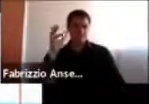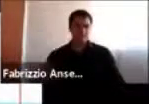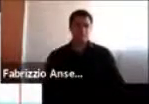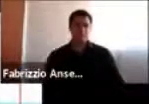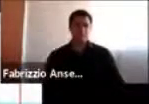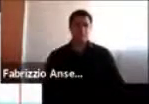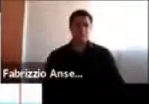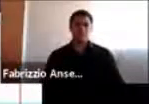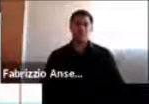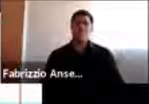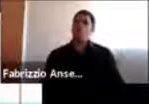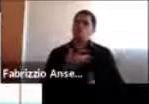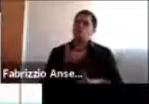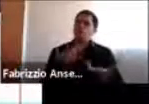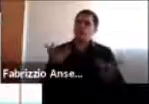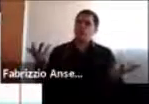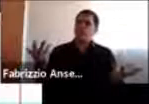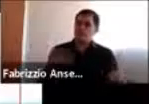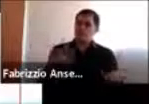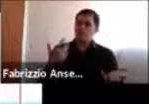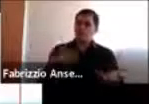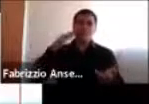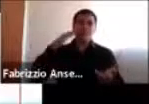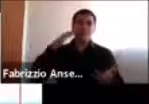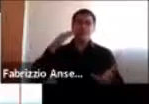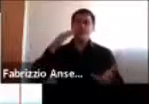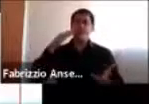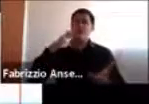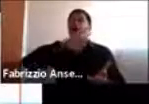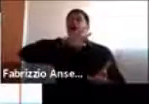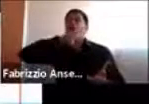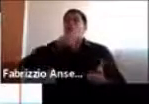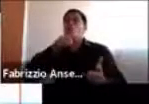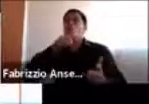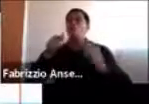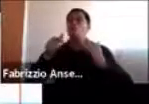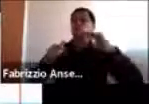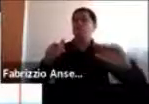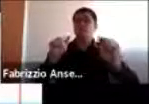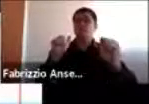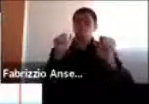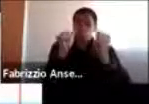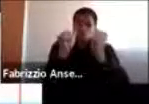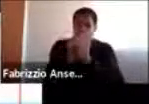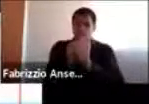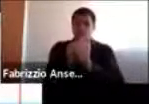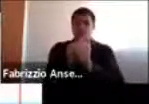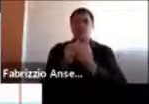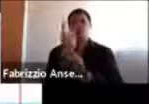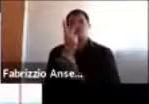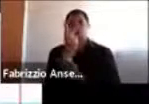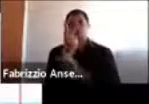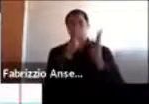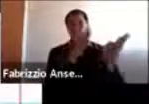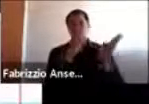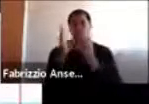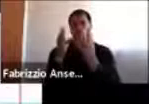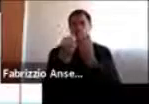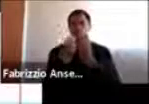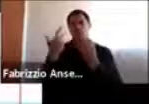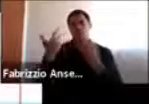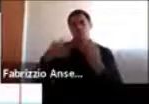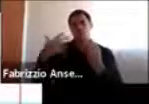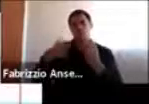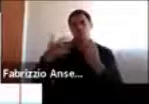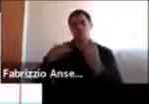¿por qué es importante que el adulto acompañe al niño? una de las principales hay dos ejes importantes el instruccional que es el que vamos a hablar después